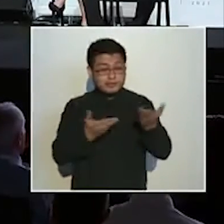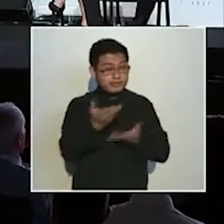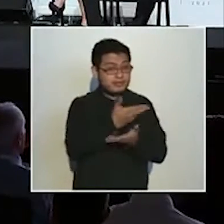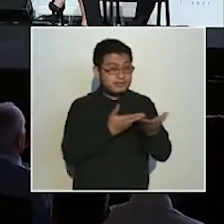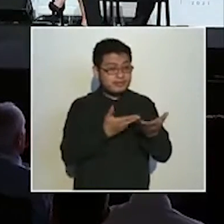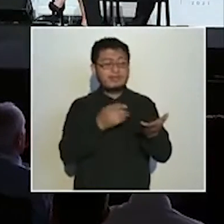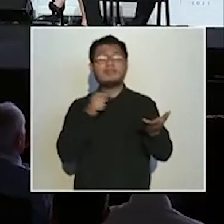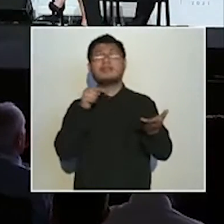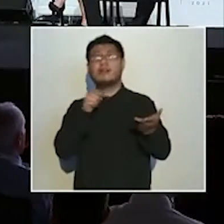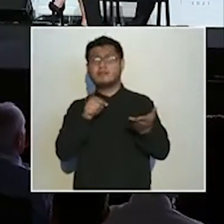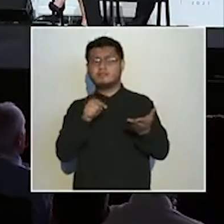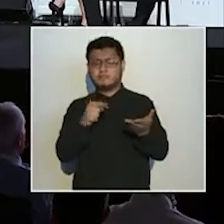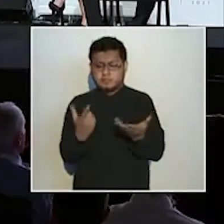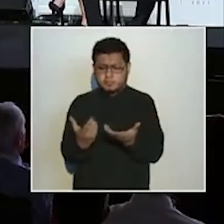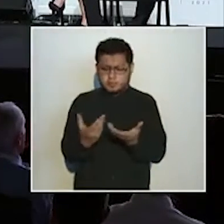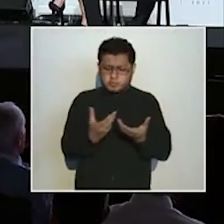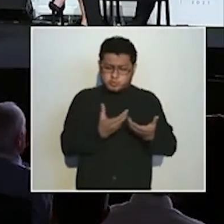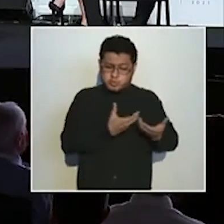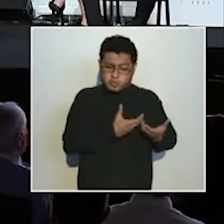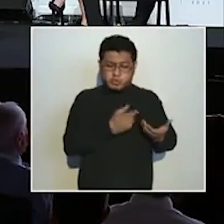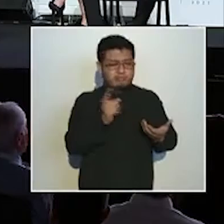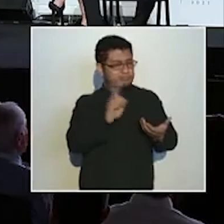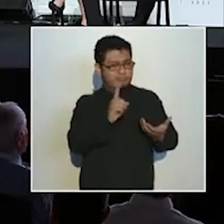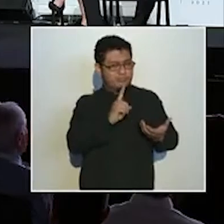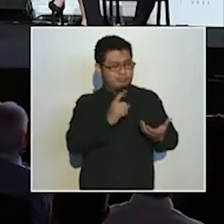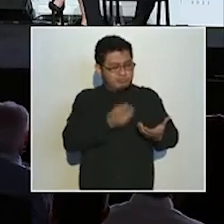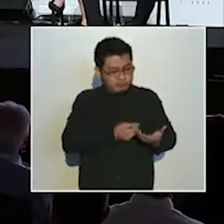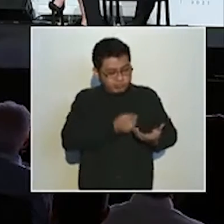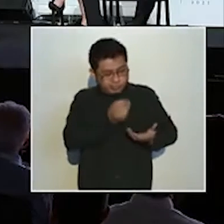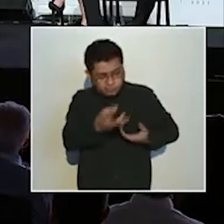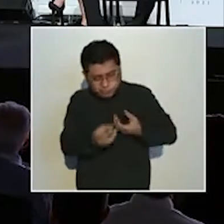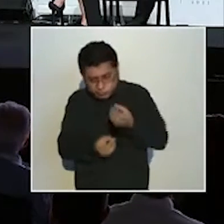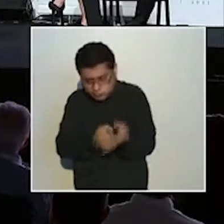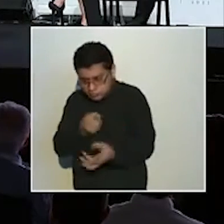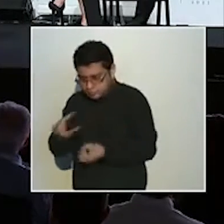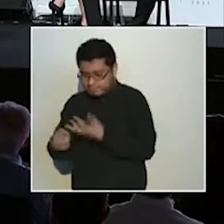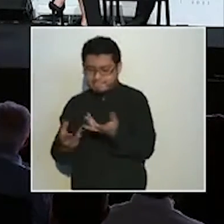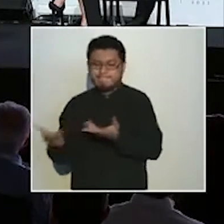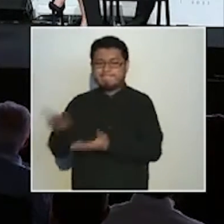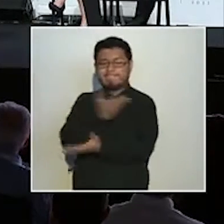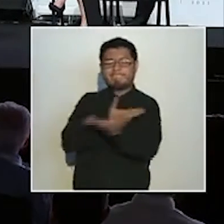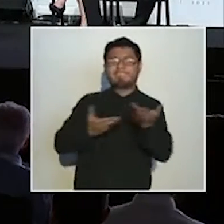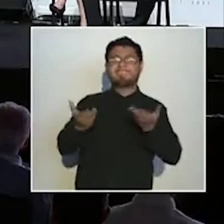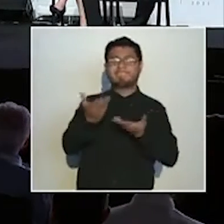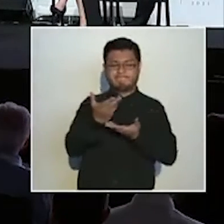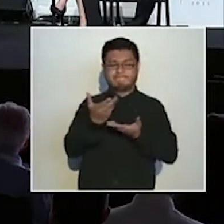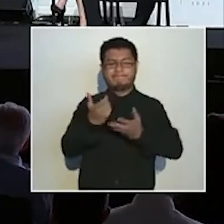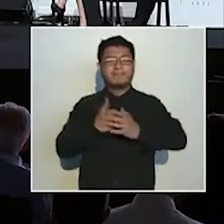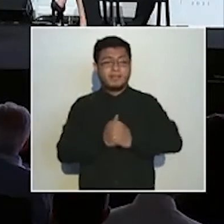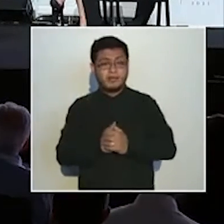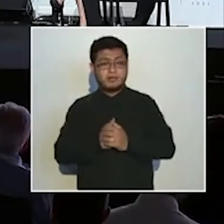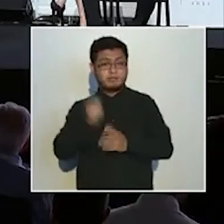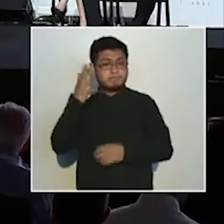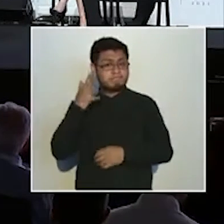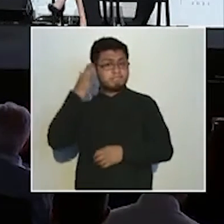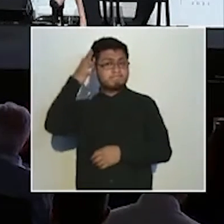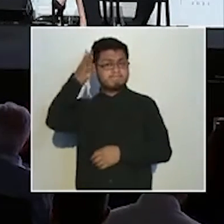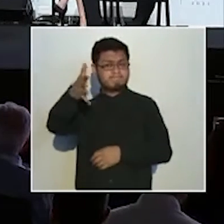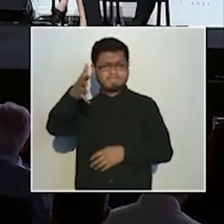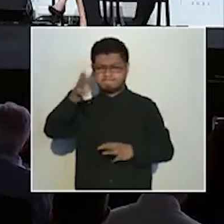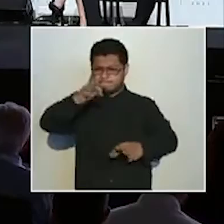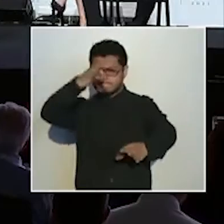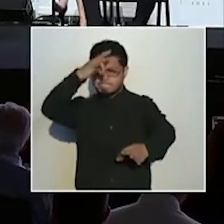apoyar intereses de grupo, por la gradualidad antes de la inmediatez, del futuro con visión a